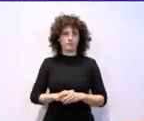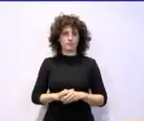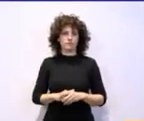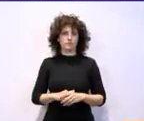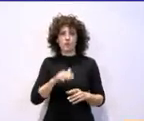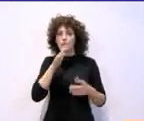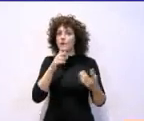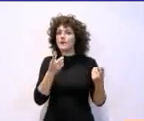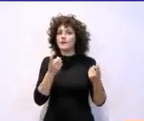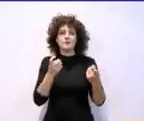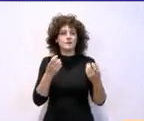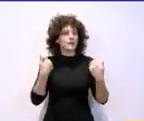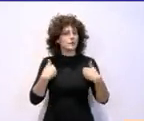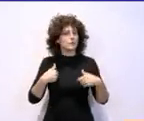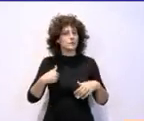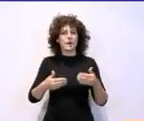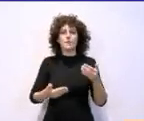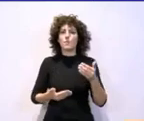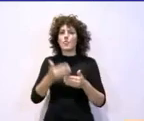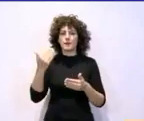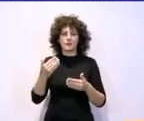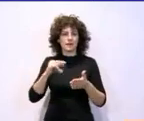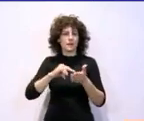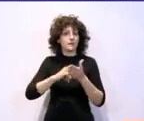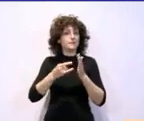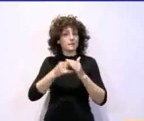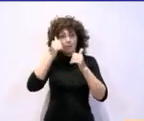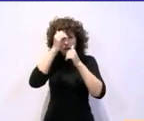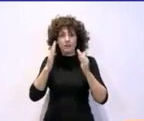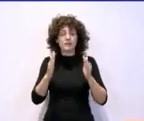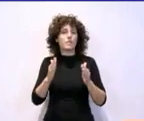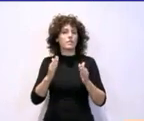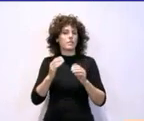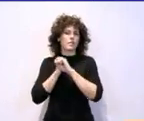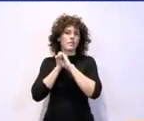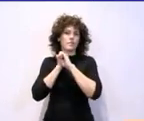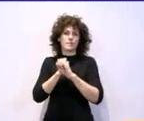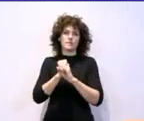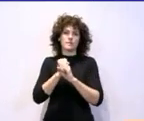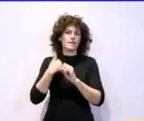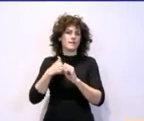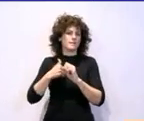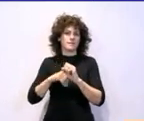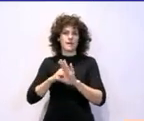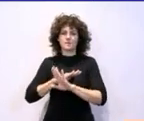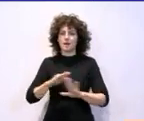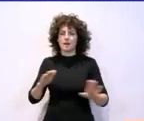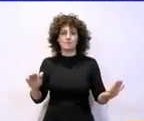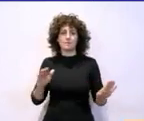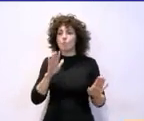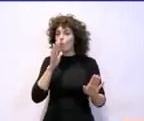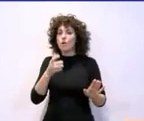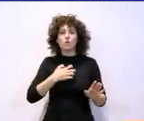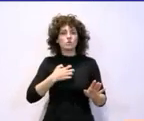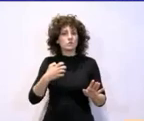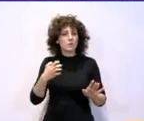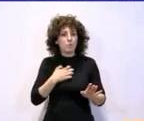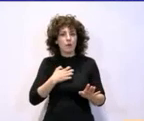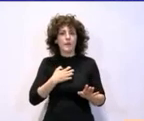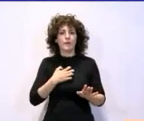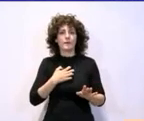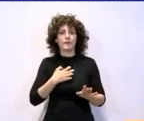es necesario modernizar nuestro sistema de atención a la dependencia. Y no es de recibo que sigamos teniendo